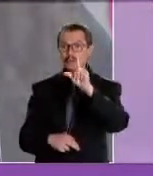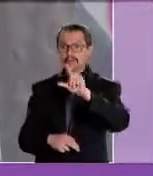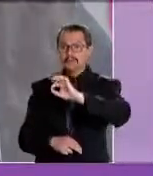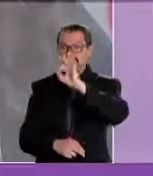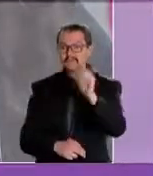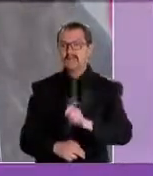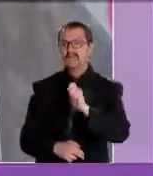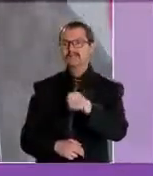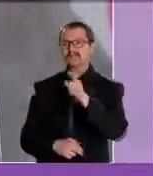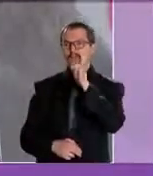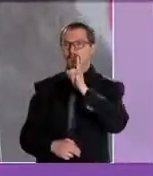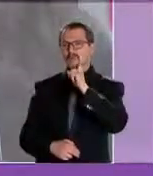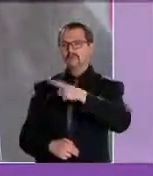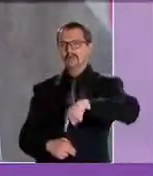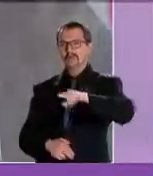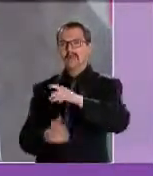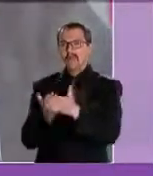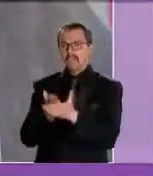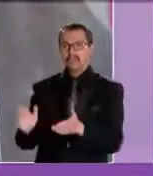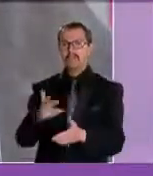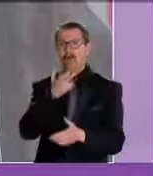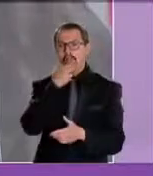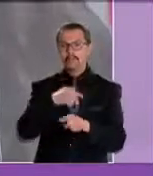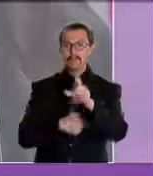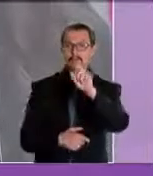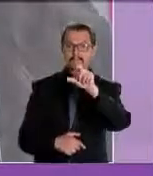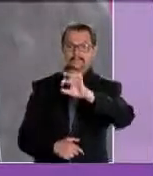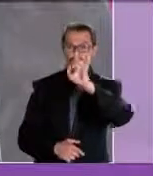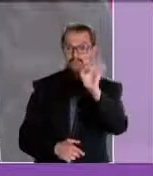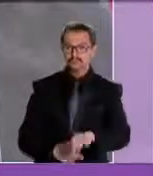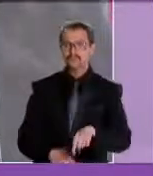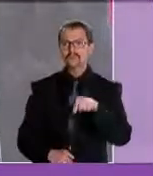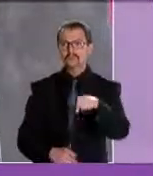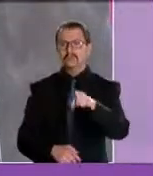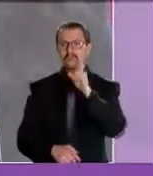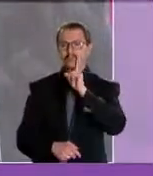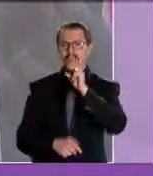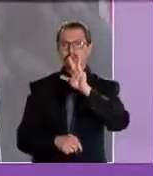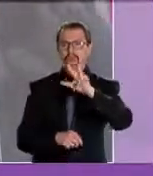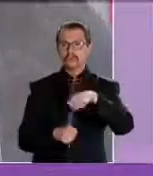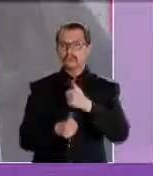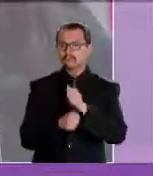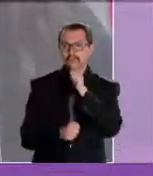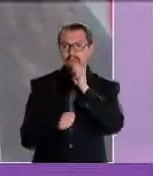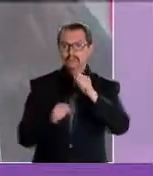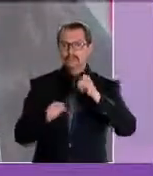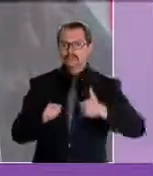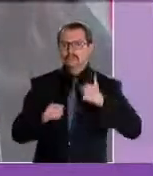11% con 14 puntos de rating. Para Abacón, Marlene Morales.